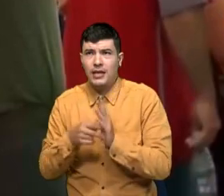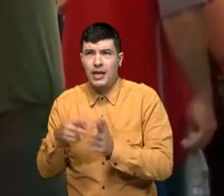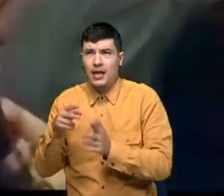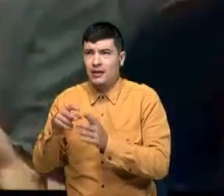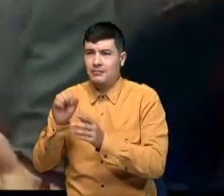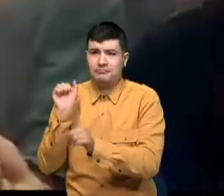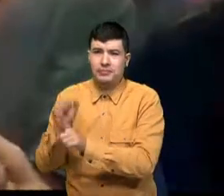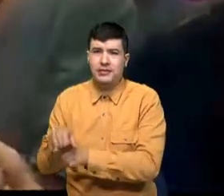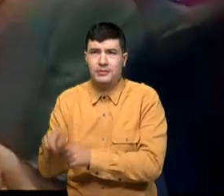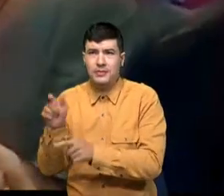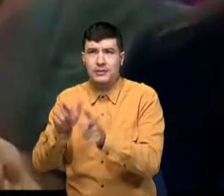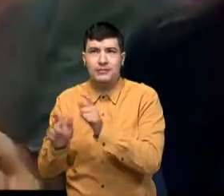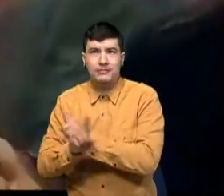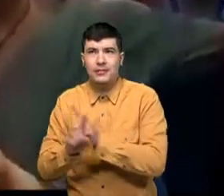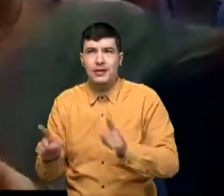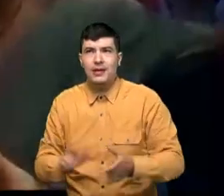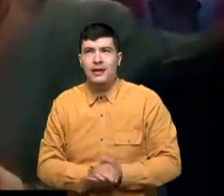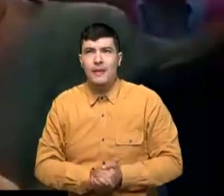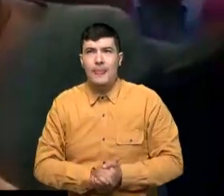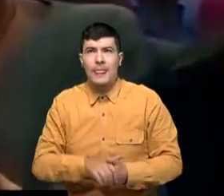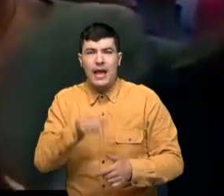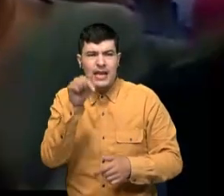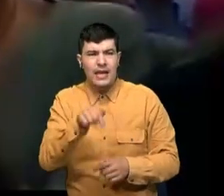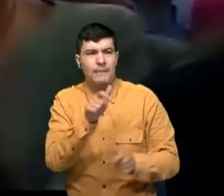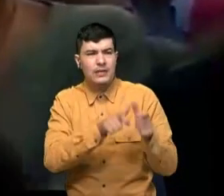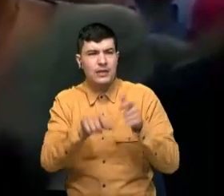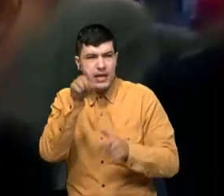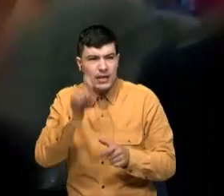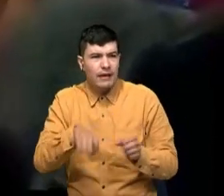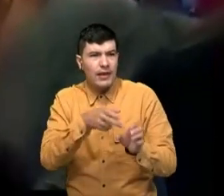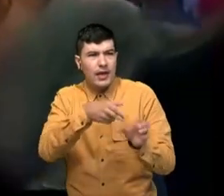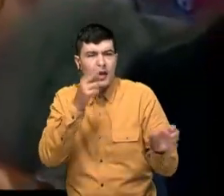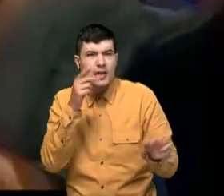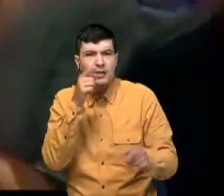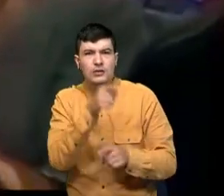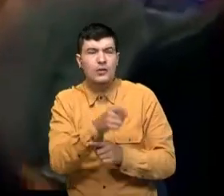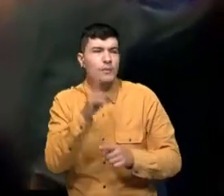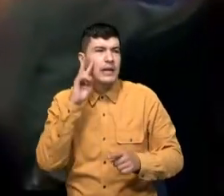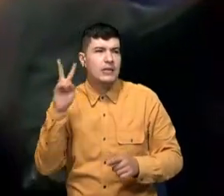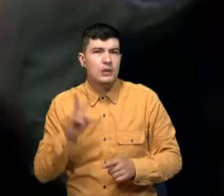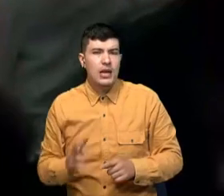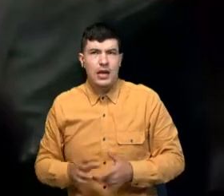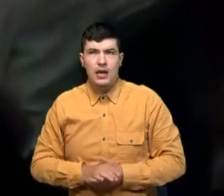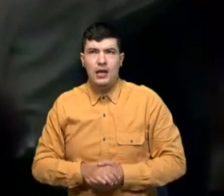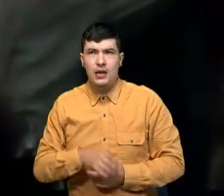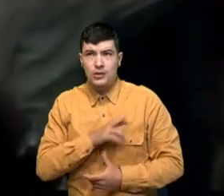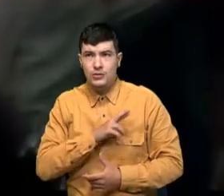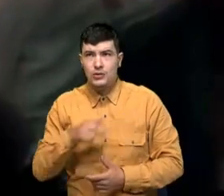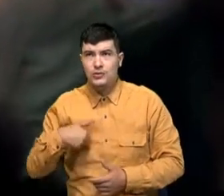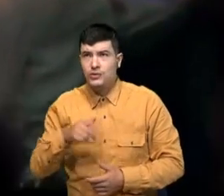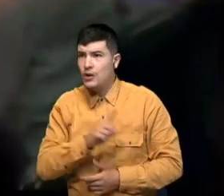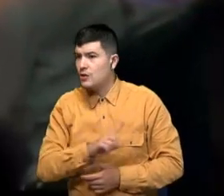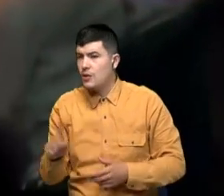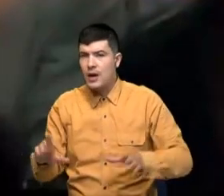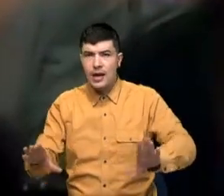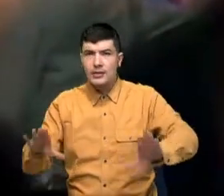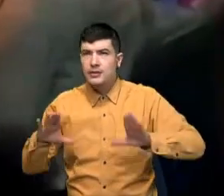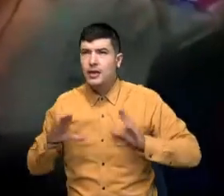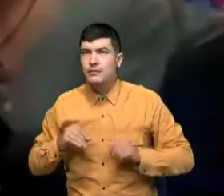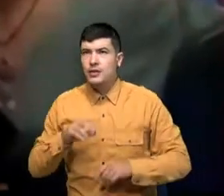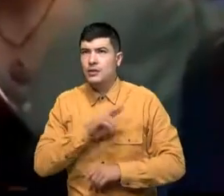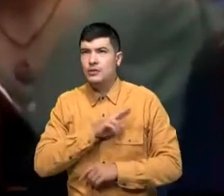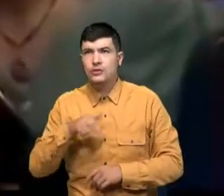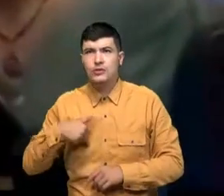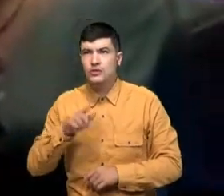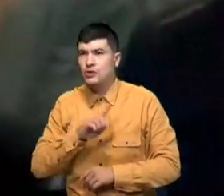nadie. La Unión debe sacar sus manos de Venezuela. La Unión debería estar convencida de que nosotros no aceptamos, no somos